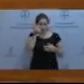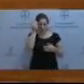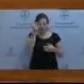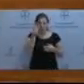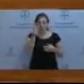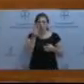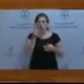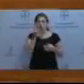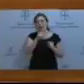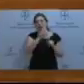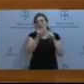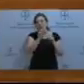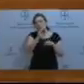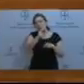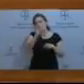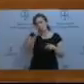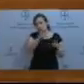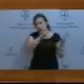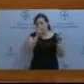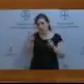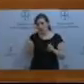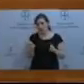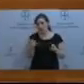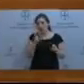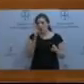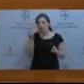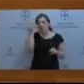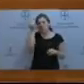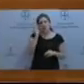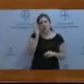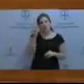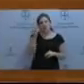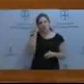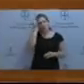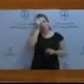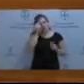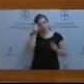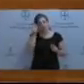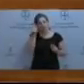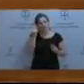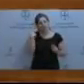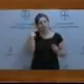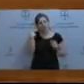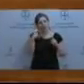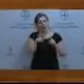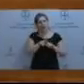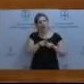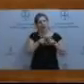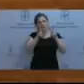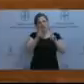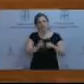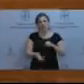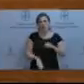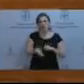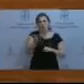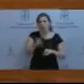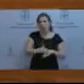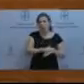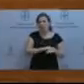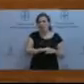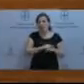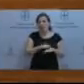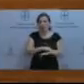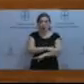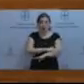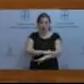interpelaciones o de otros asuntos, sí que creo que cabría preguntarse desde un área fundamental de Gobierno, o así debiera